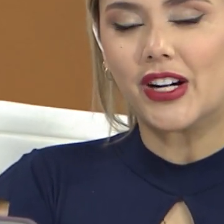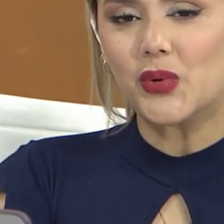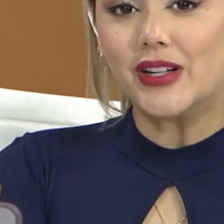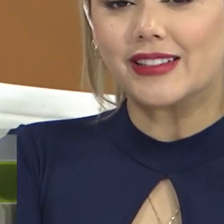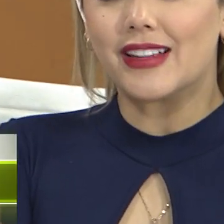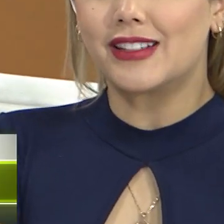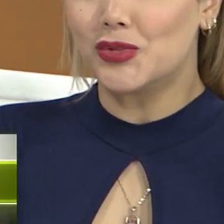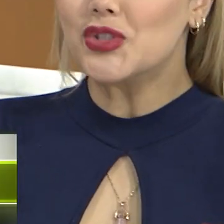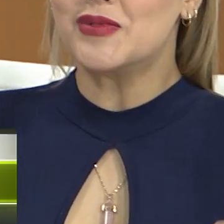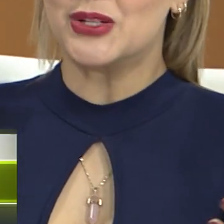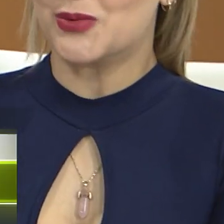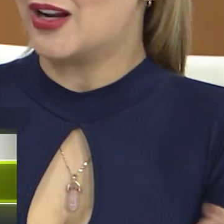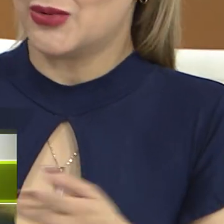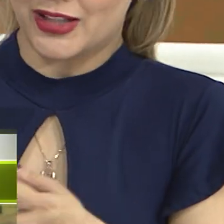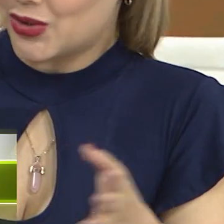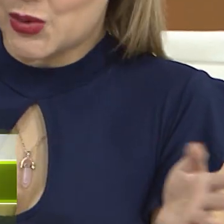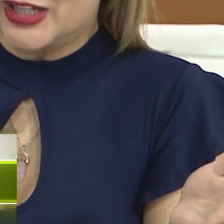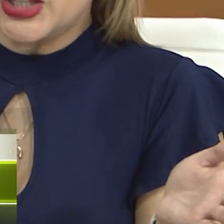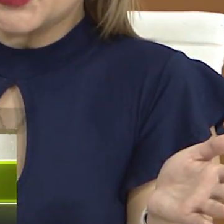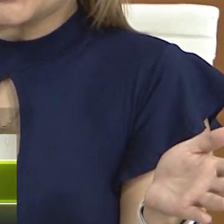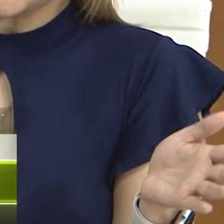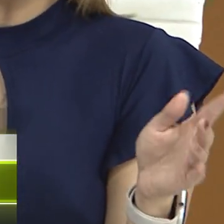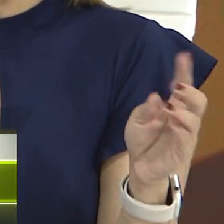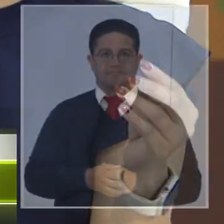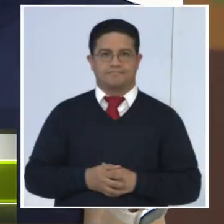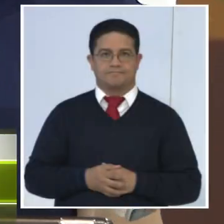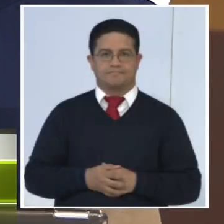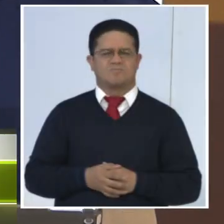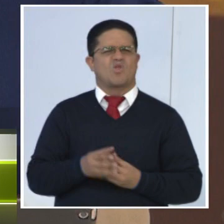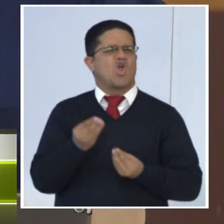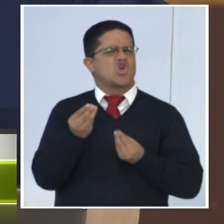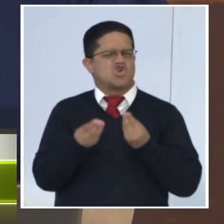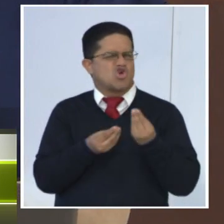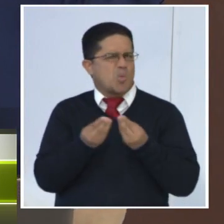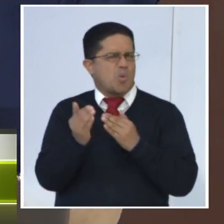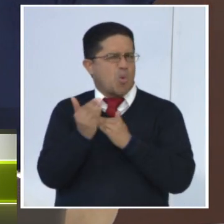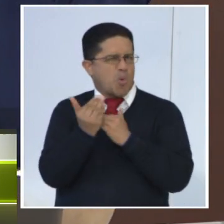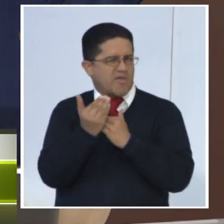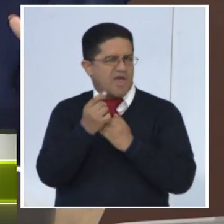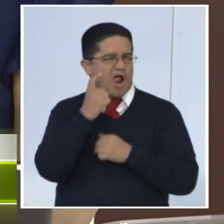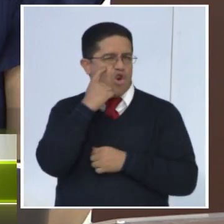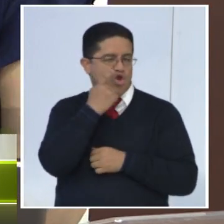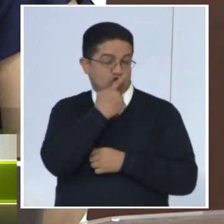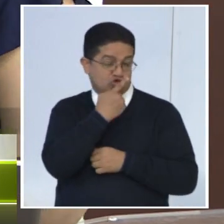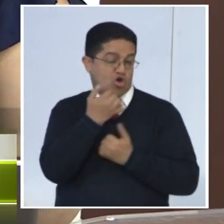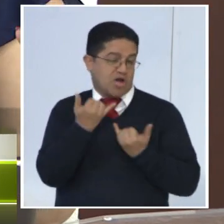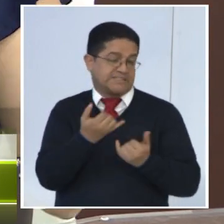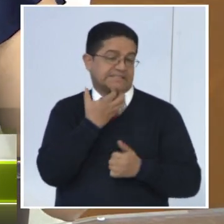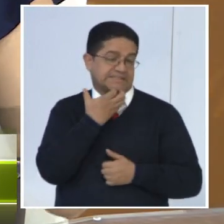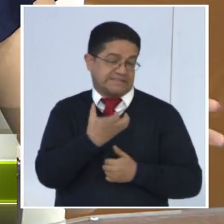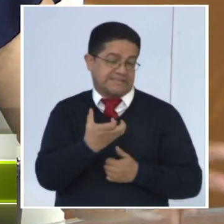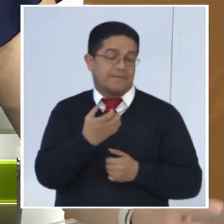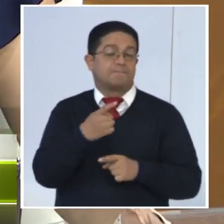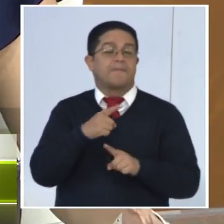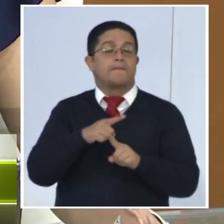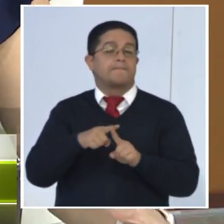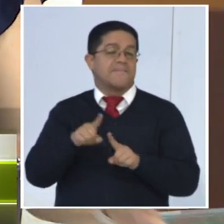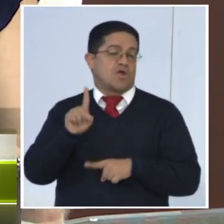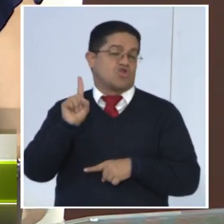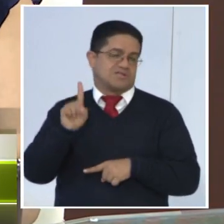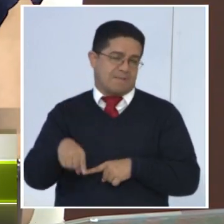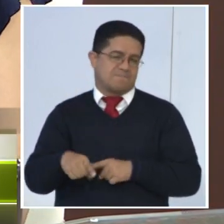cómo cuidar nuestra salud visual durante todo el año, pero cómo también hacerlo durante épocas en donde estamos mucho más relajados, que son las